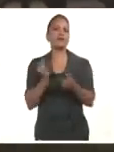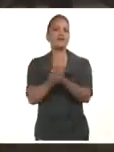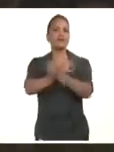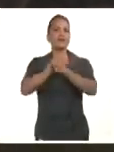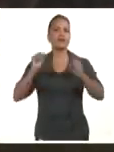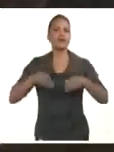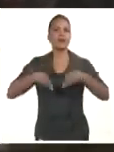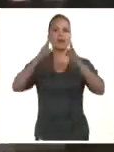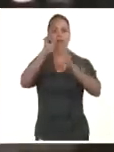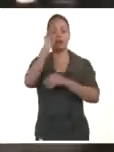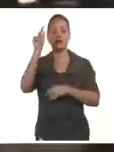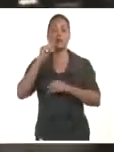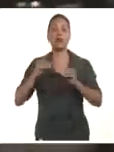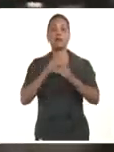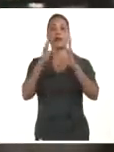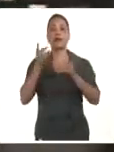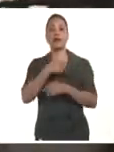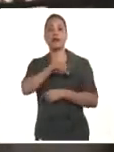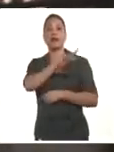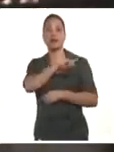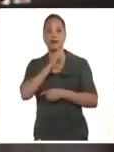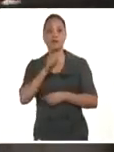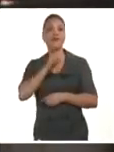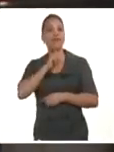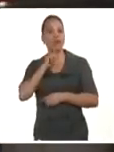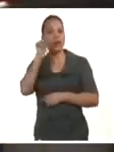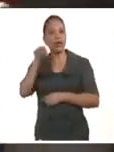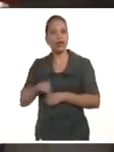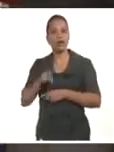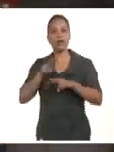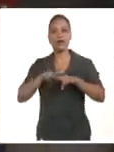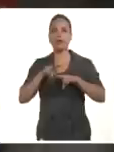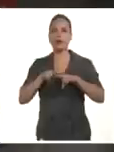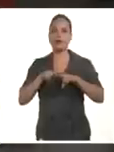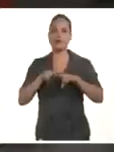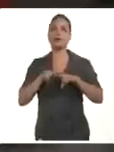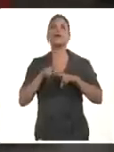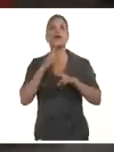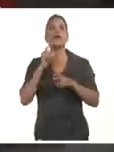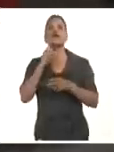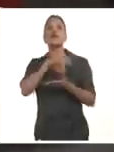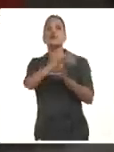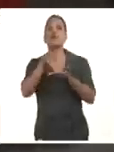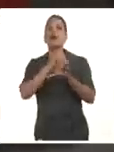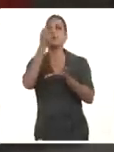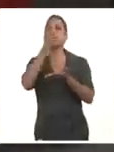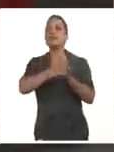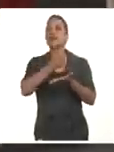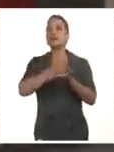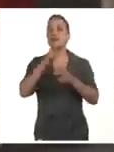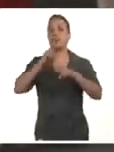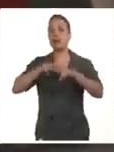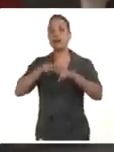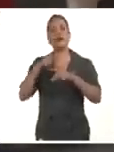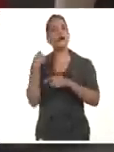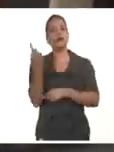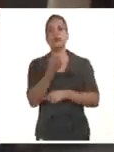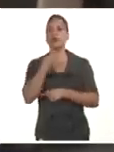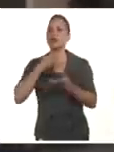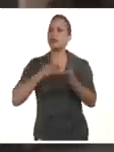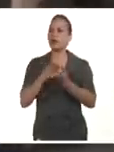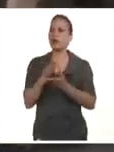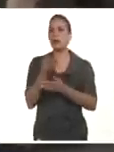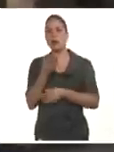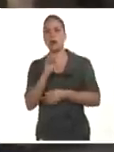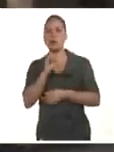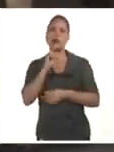que en la mañana de ayer viernes pues ocurría aquí en el Hotel Saratoga, en un punto céntrico de la capital cubana. Nosotros continuaremos hasta aquí, hasta cerca